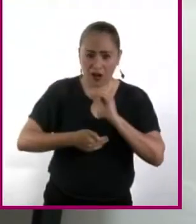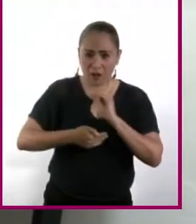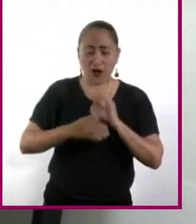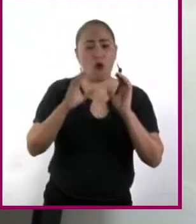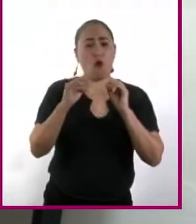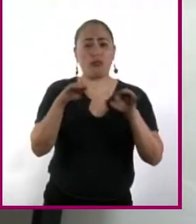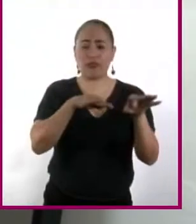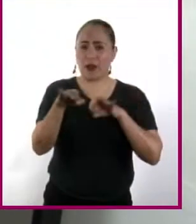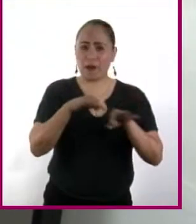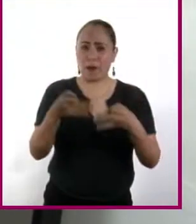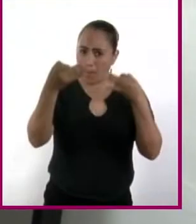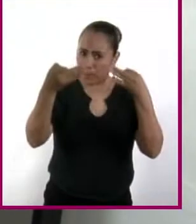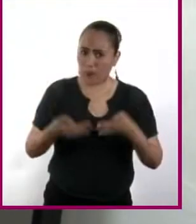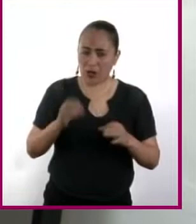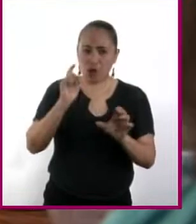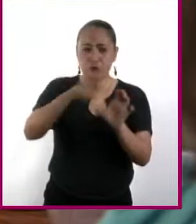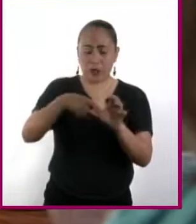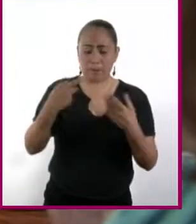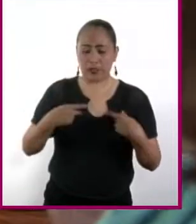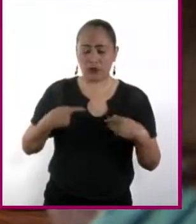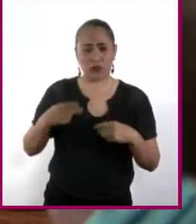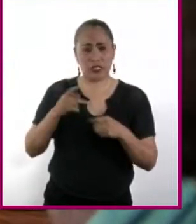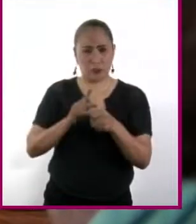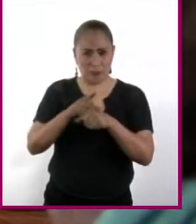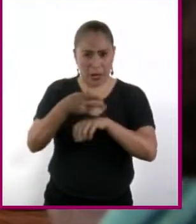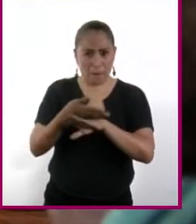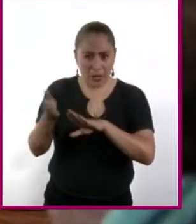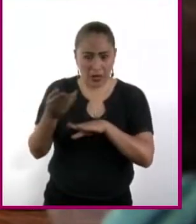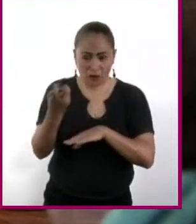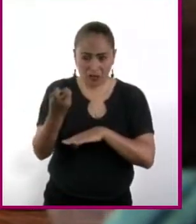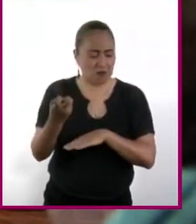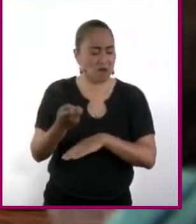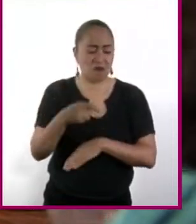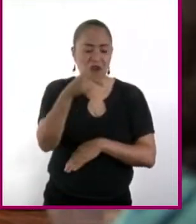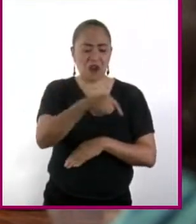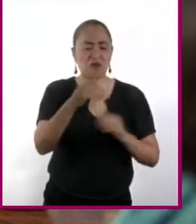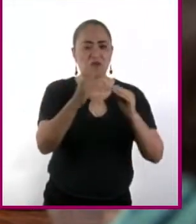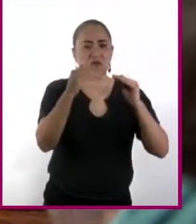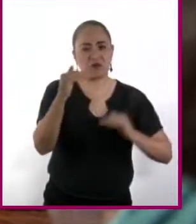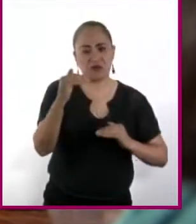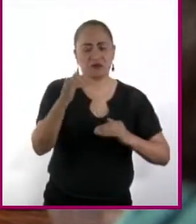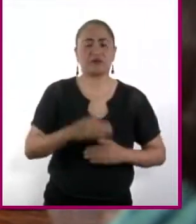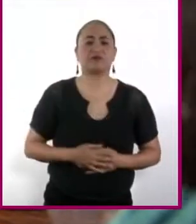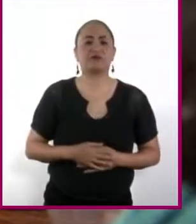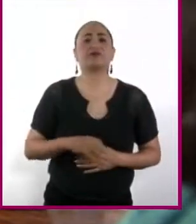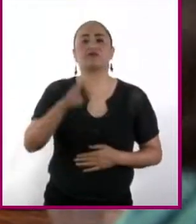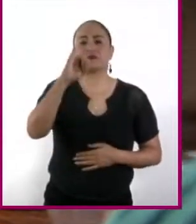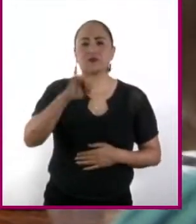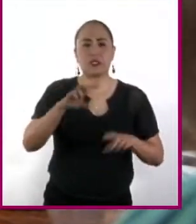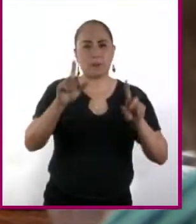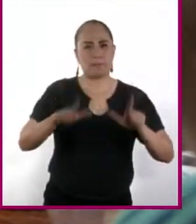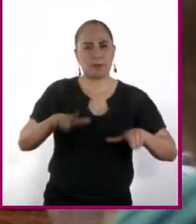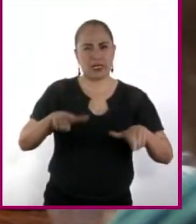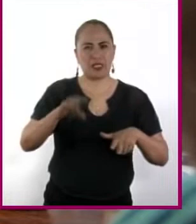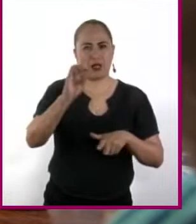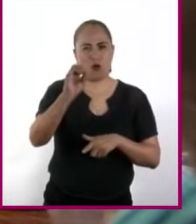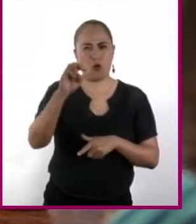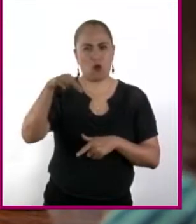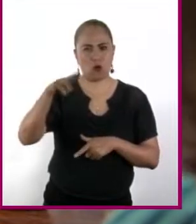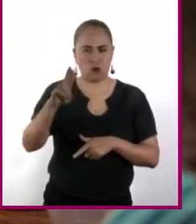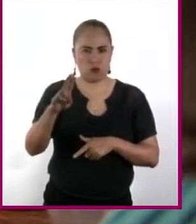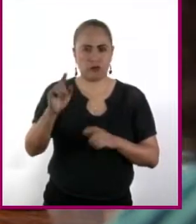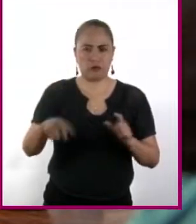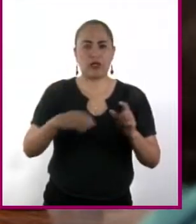un trabajo formal que los blancos. Sí, yo tengo que en la página de la Organización de las Naciones Unidas se publicó una nota